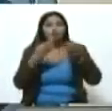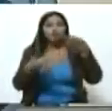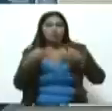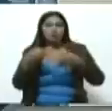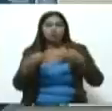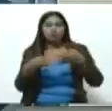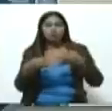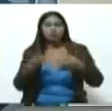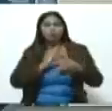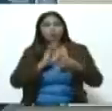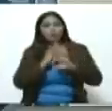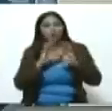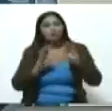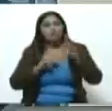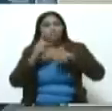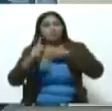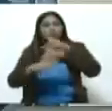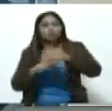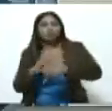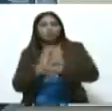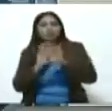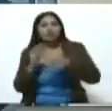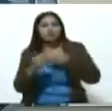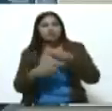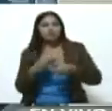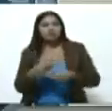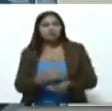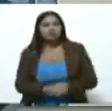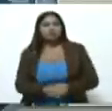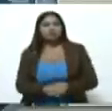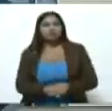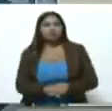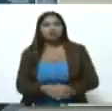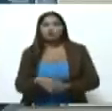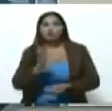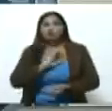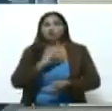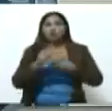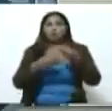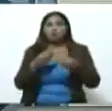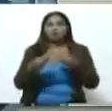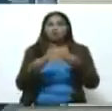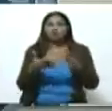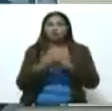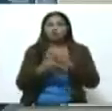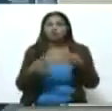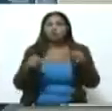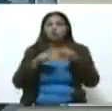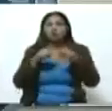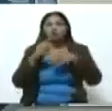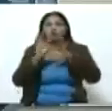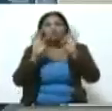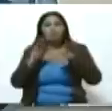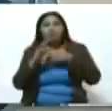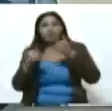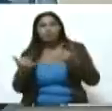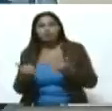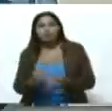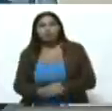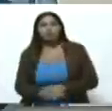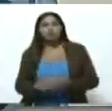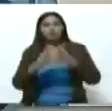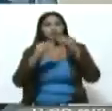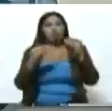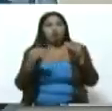justo, al debido proceso, que se hiciesen, como en efecto se hicieron y se realizaron, todas